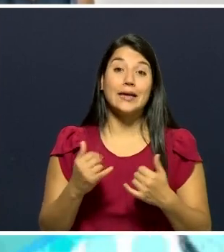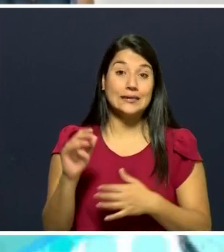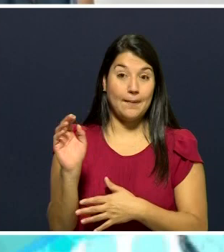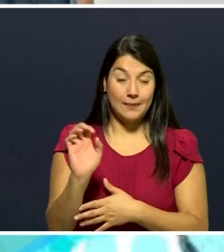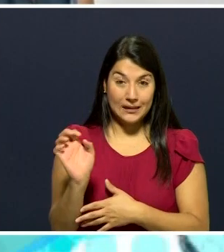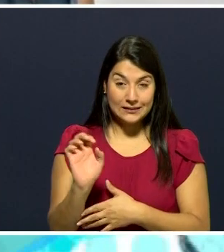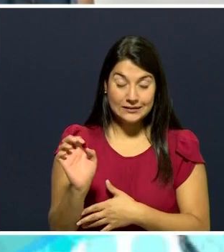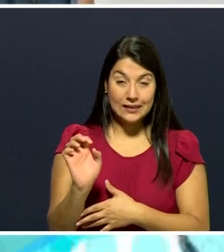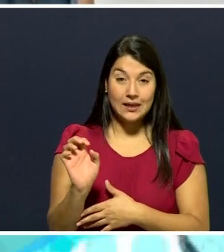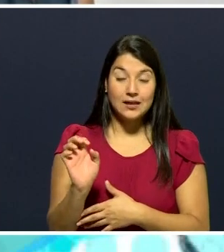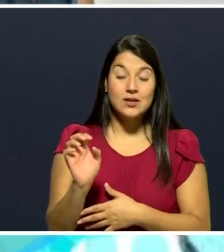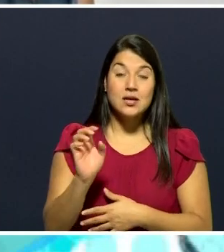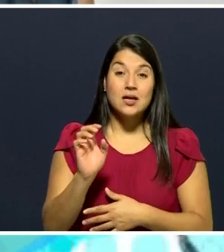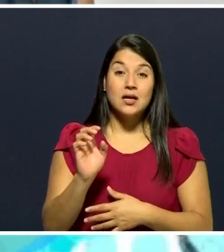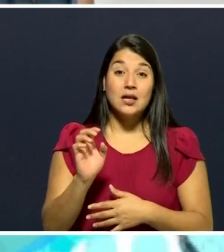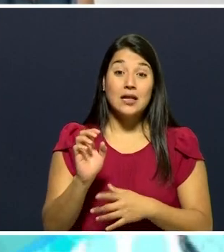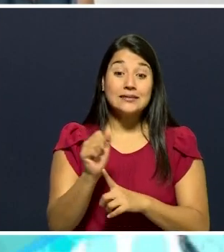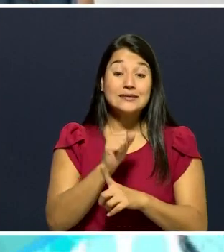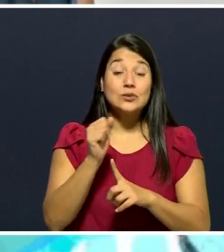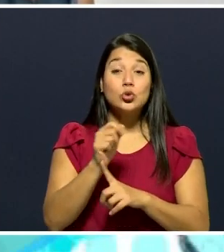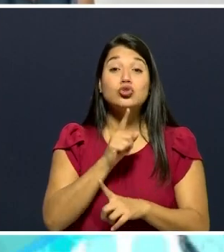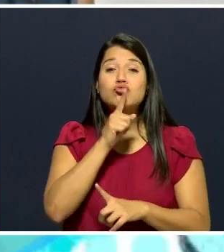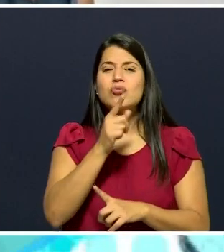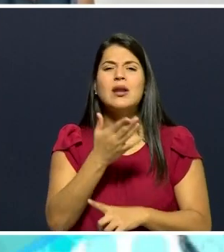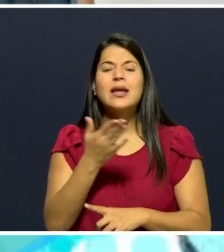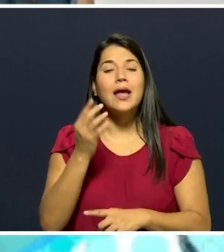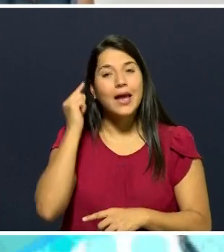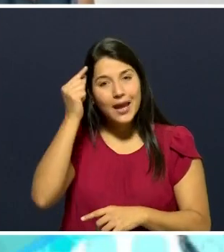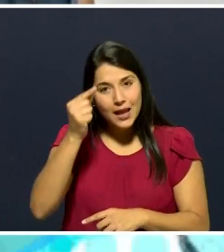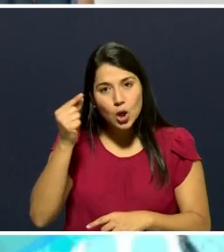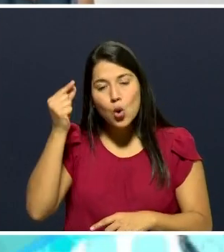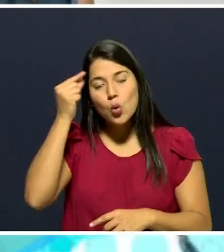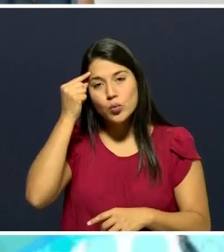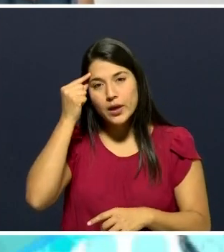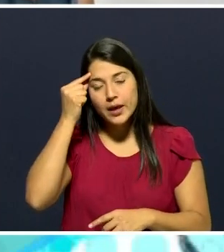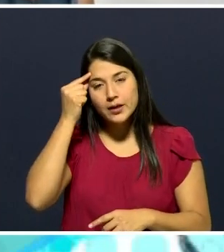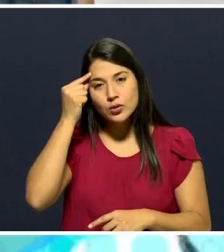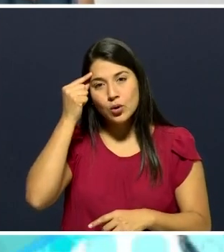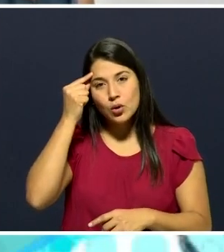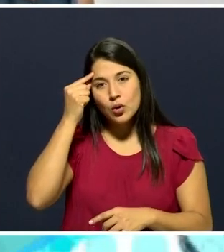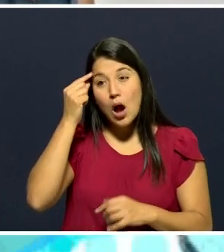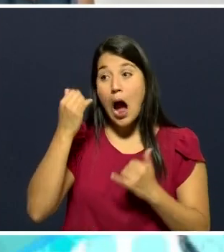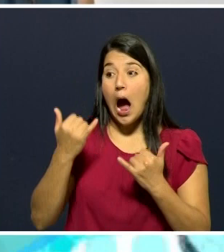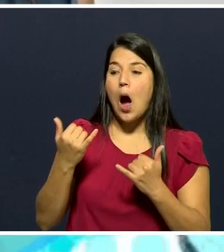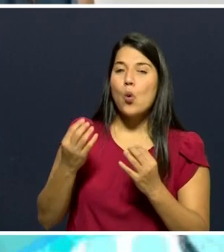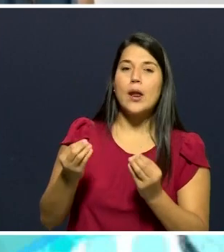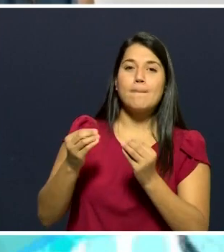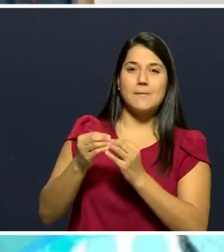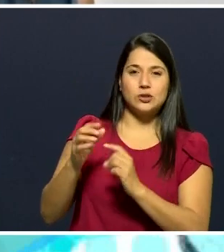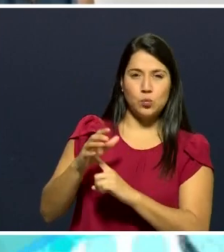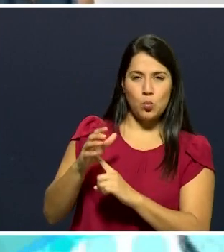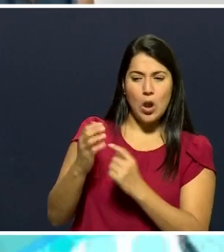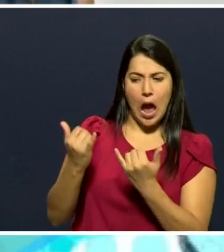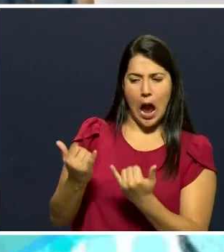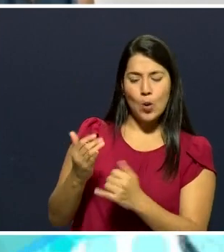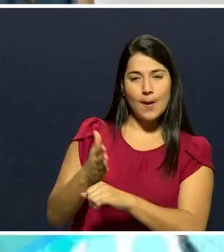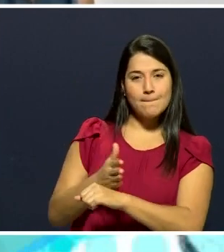emergencia, lo que es cierto es que el gobierno ha tomado oxígeno popular, en su imagen